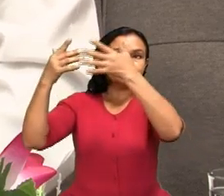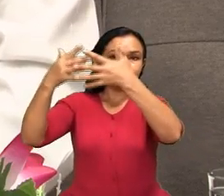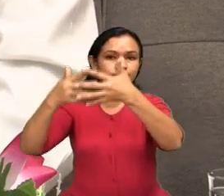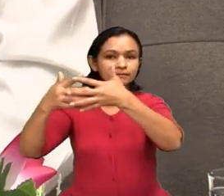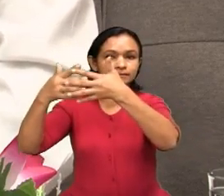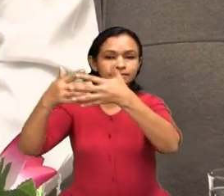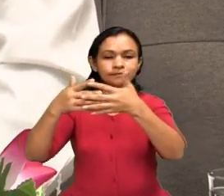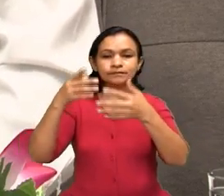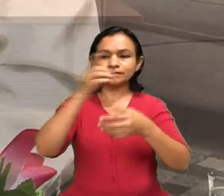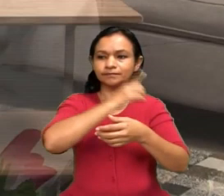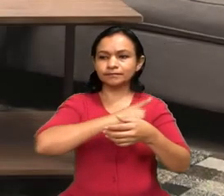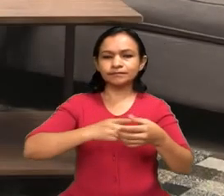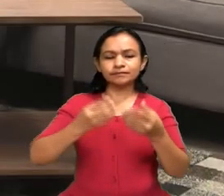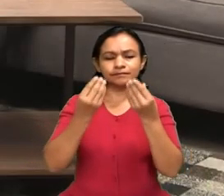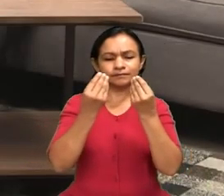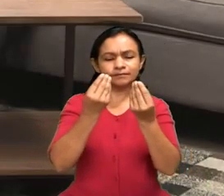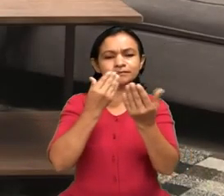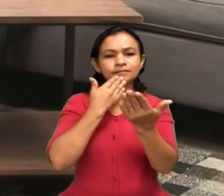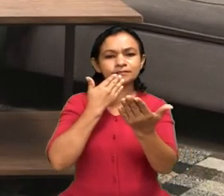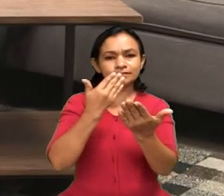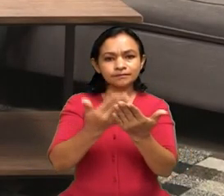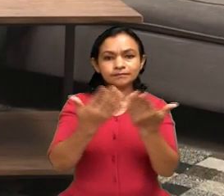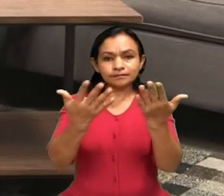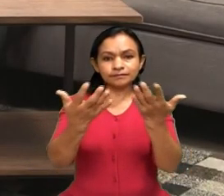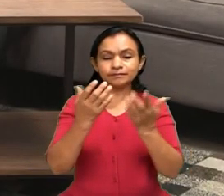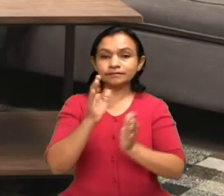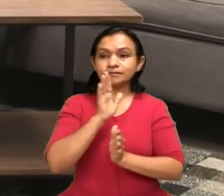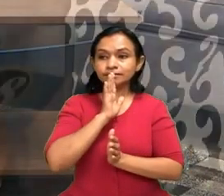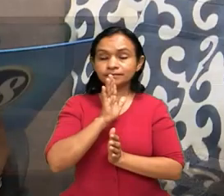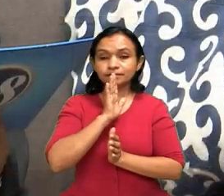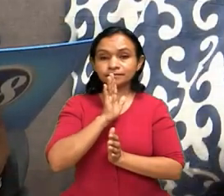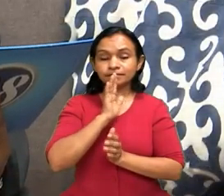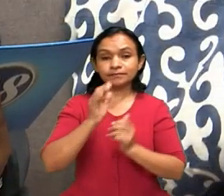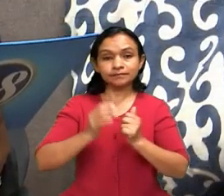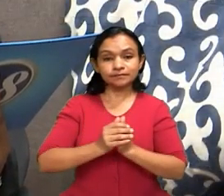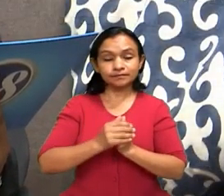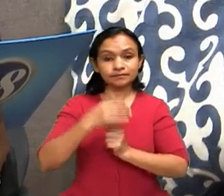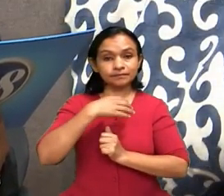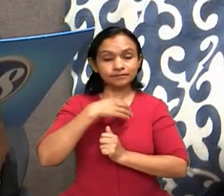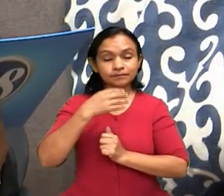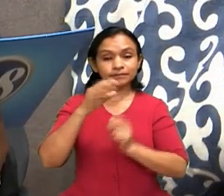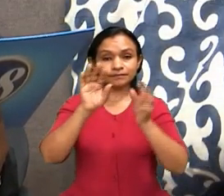Diputado, muchas gracias. Quisiera cerrar esta oportunidad y quisiera hacer un comentario a partir de un